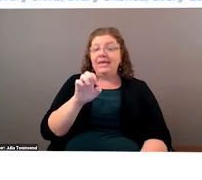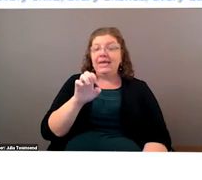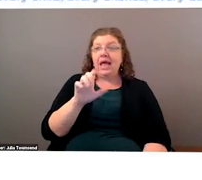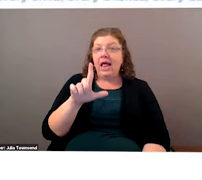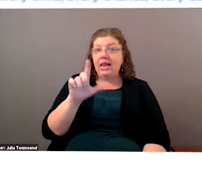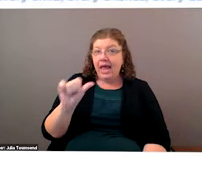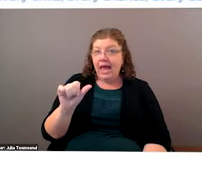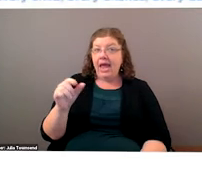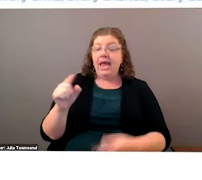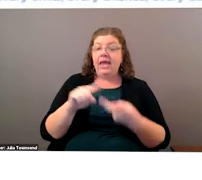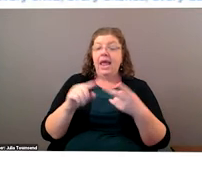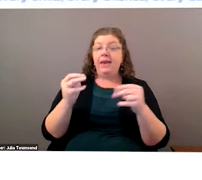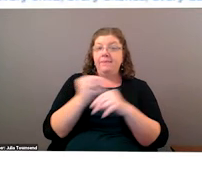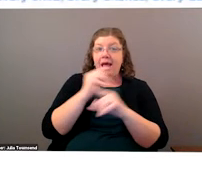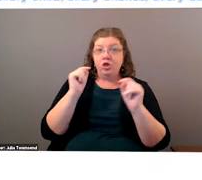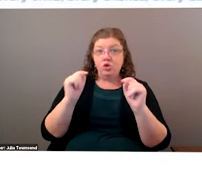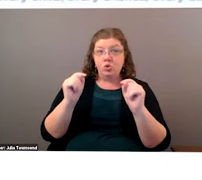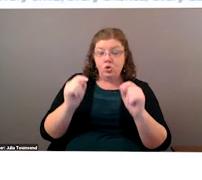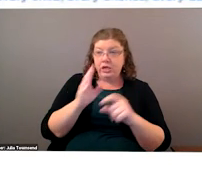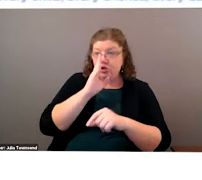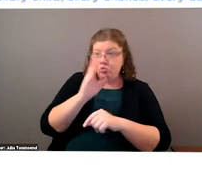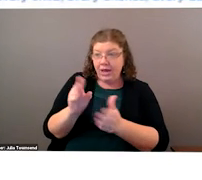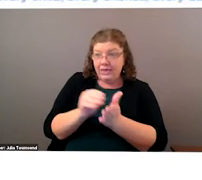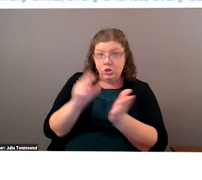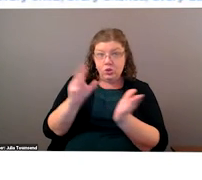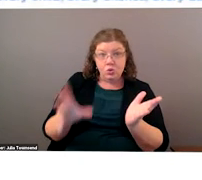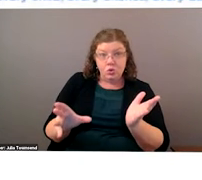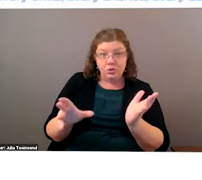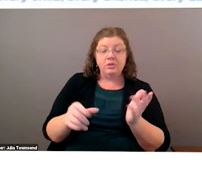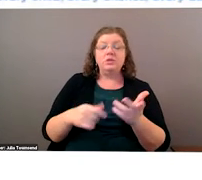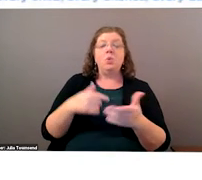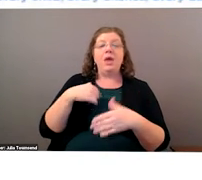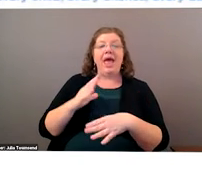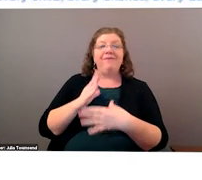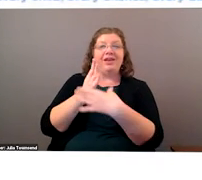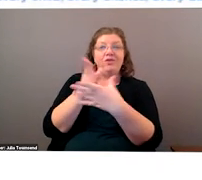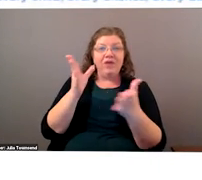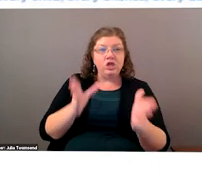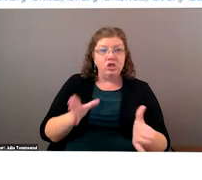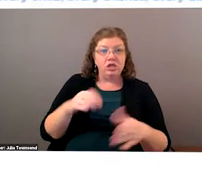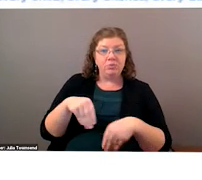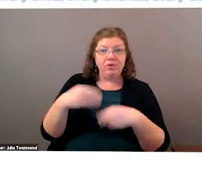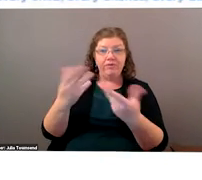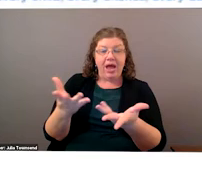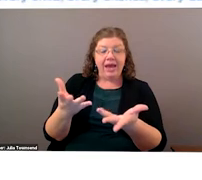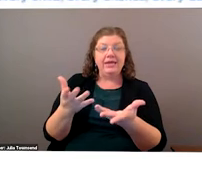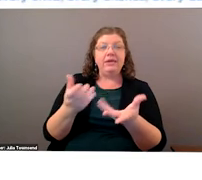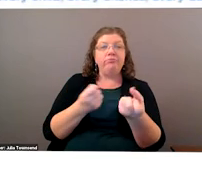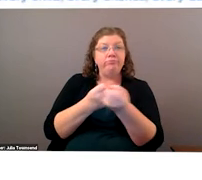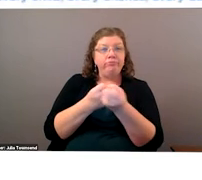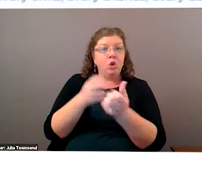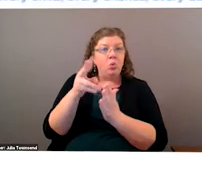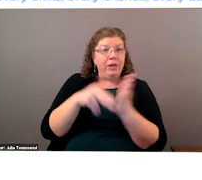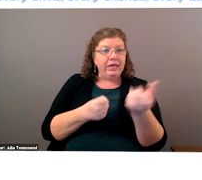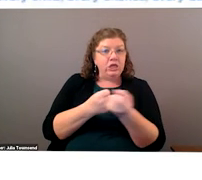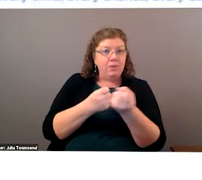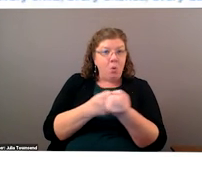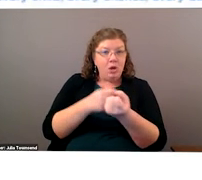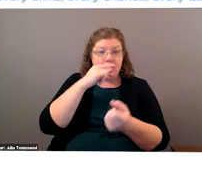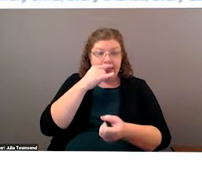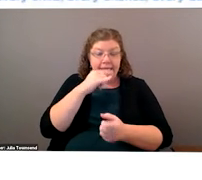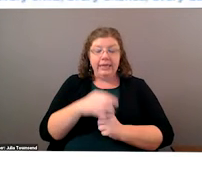de lengua, literatura y matemáticas para los estudiantes. Tenemos intervenciones para dar apoyo de los compañeros y también